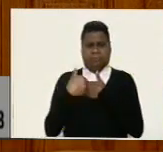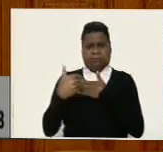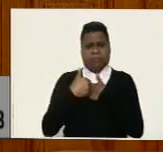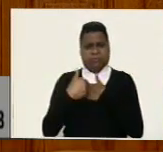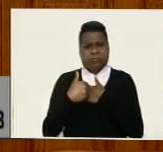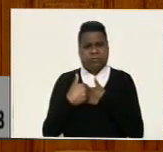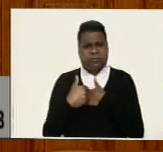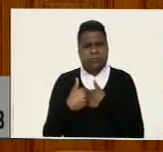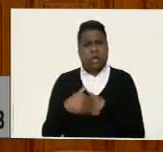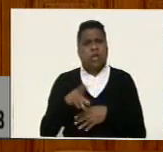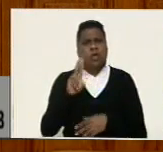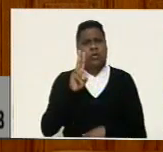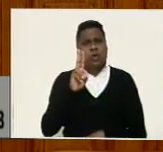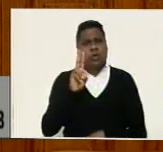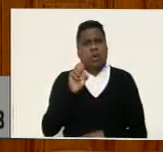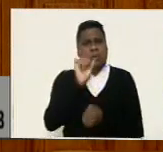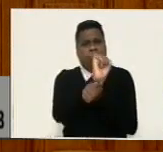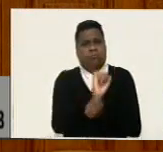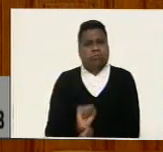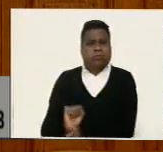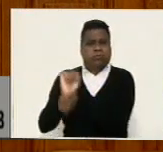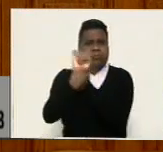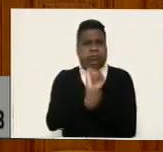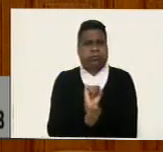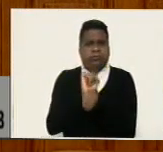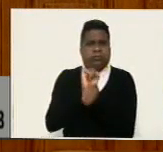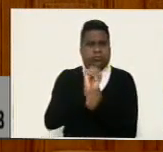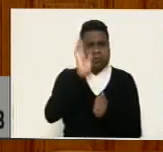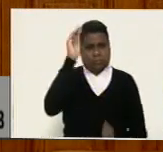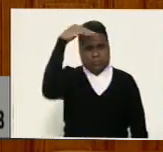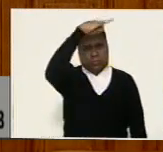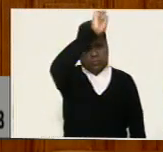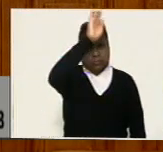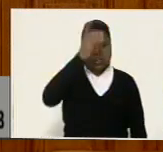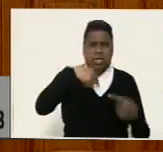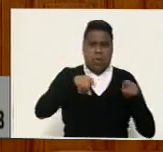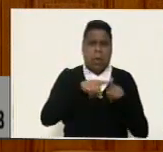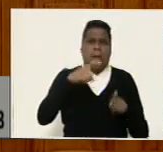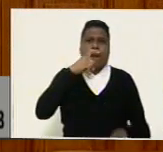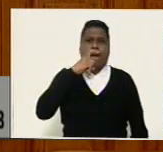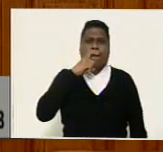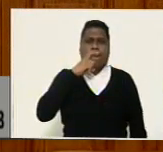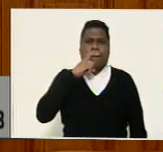nuevo dictador del mundo, Donald Adolf Hitler Trump.